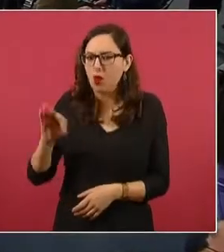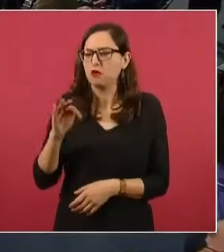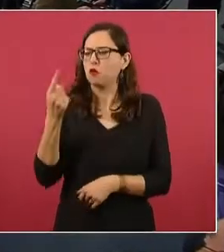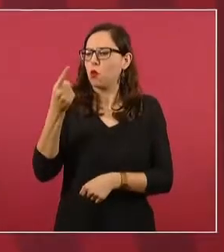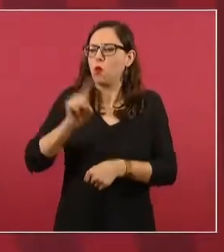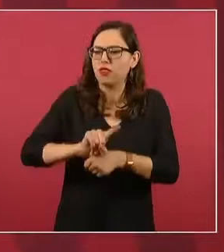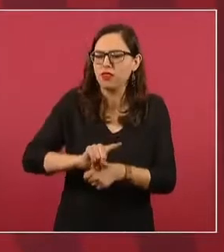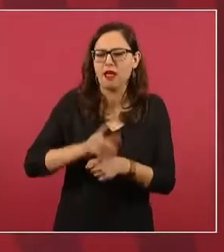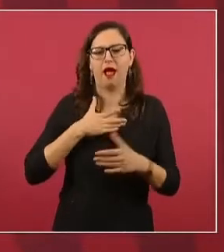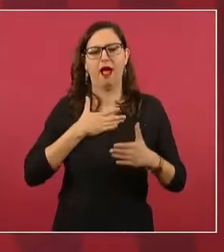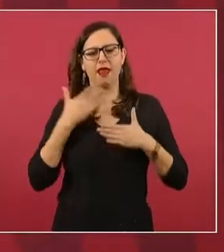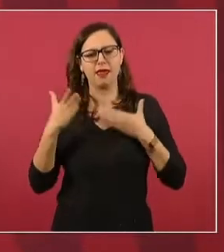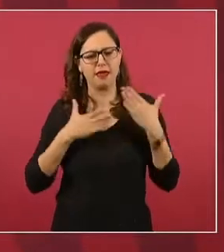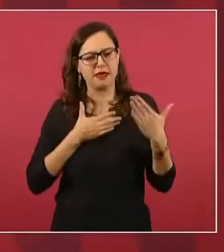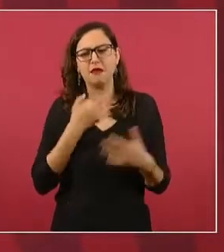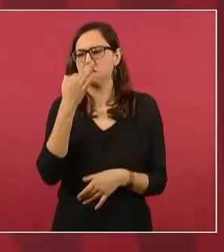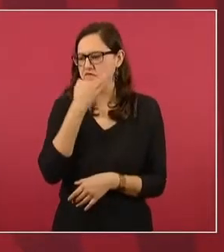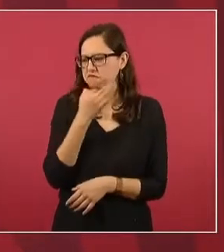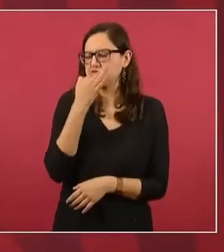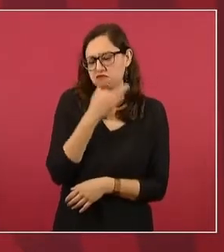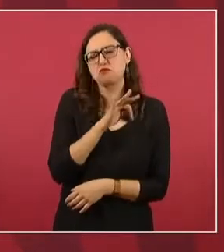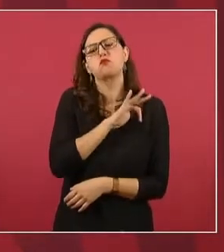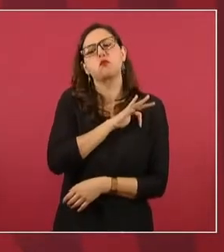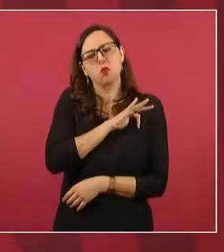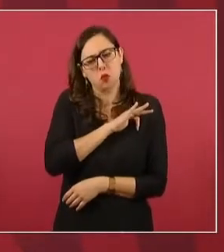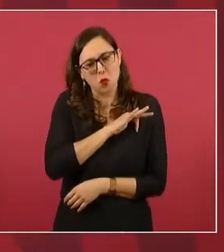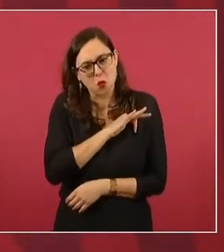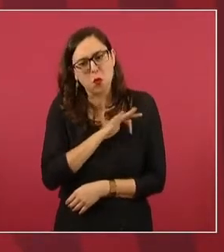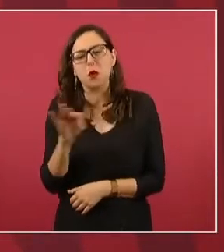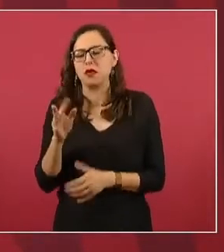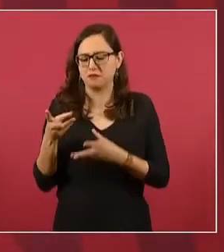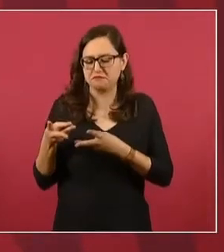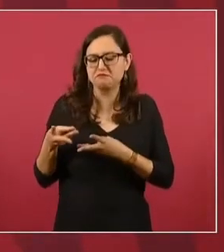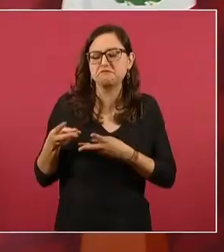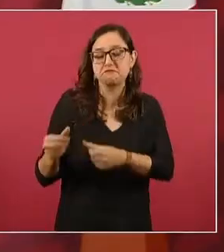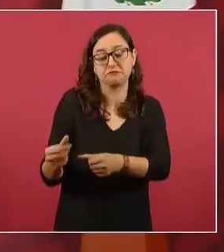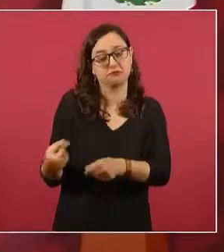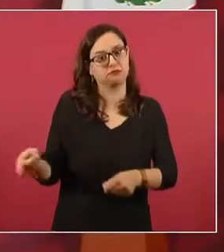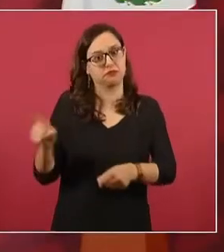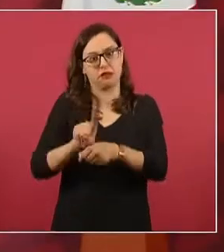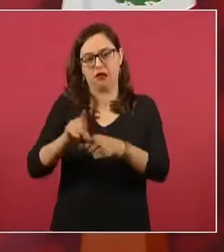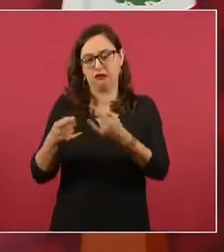y felicidad en nuestro pueblo. Además es un día histórico.